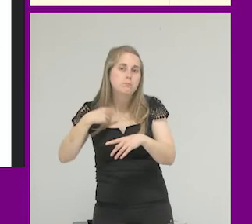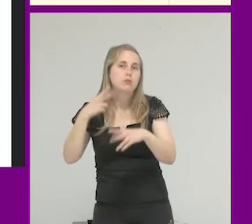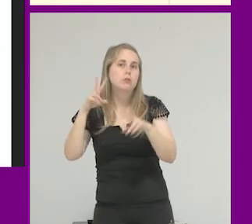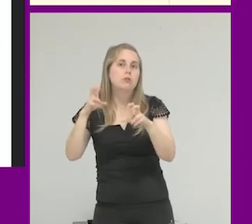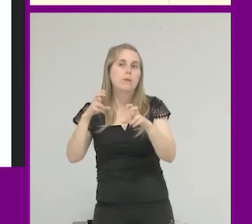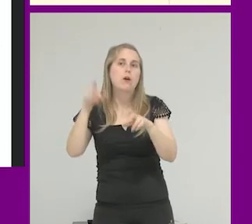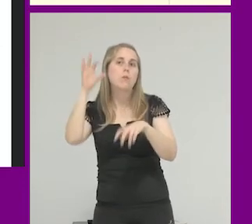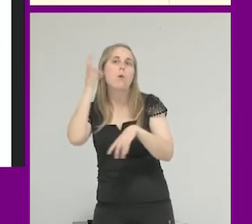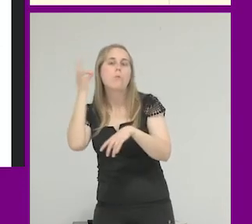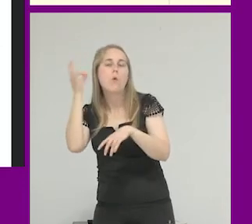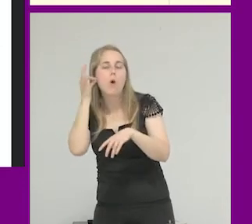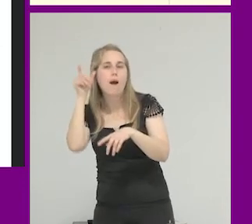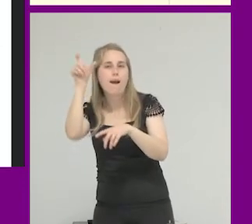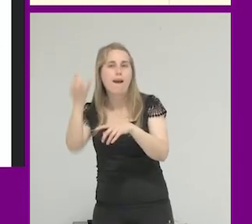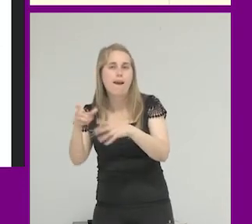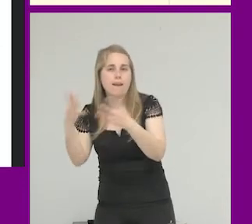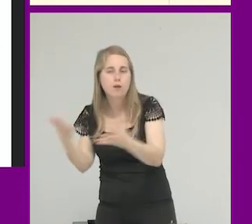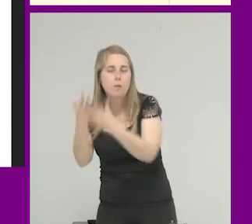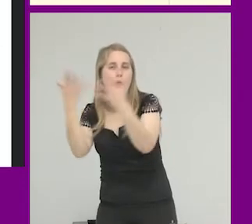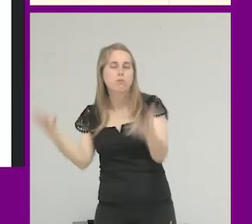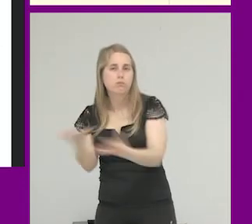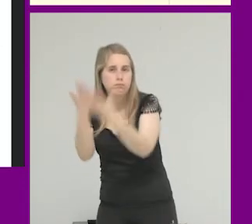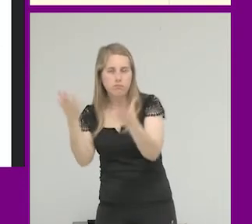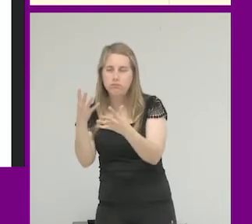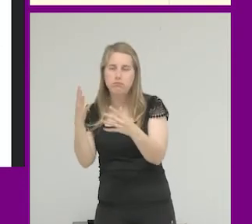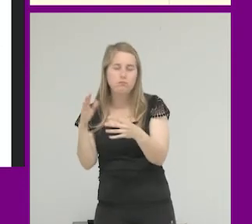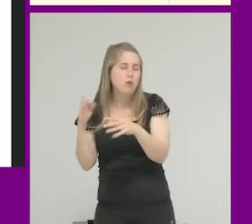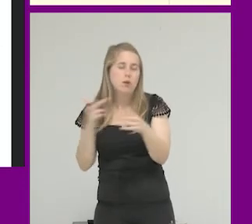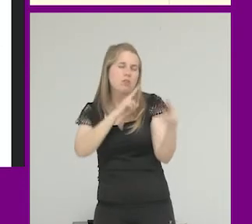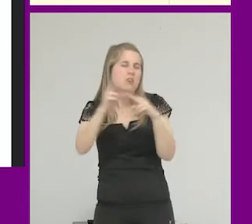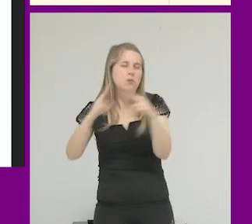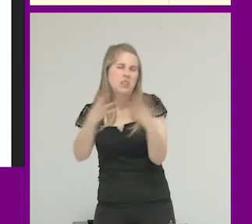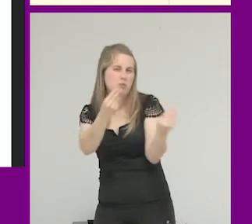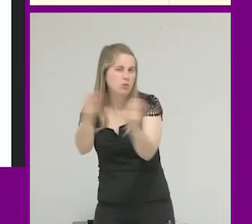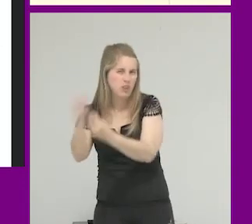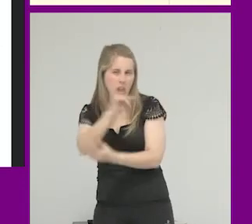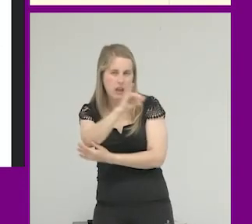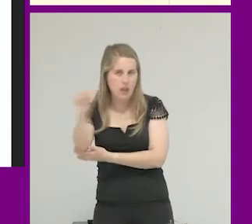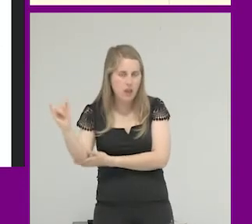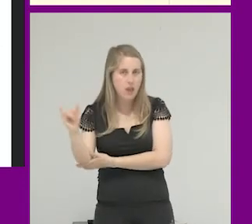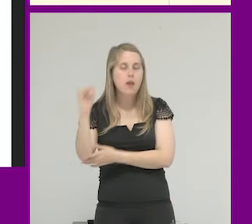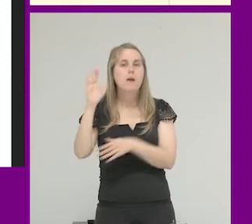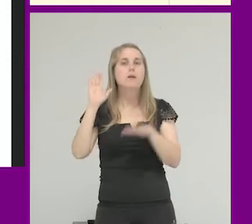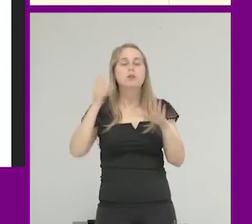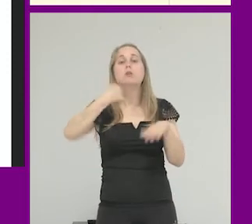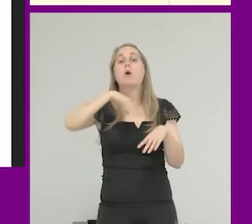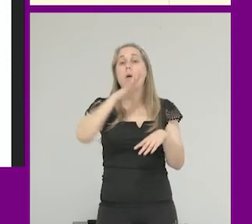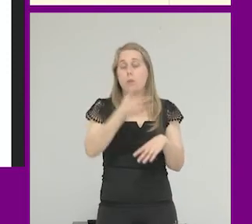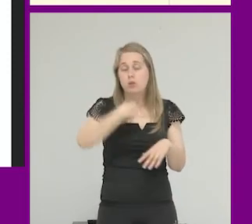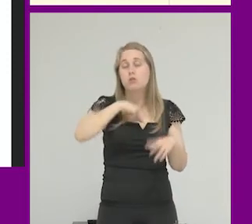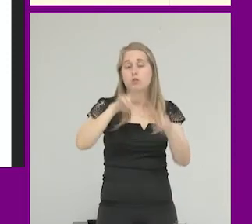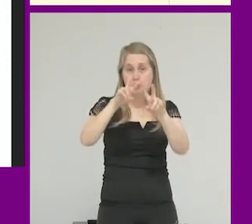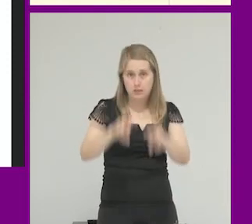indartzen emakumeen ezabatze hori, bueno, erreakzio asko daude eta horregatik bai ikerketa hau.